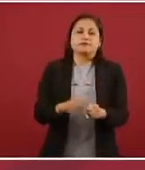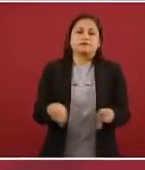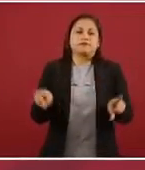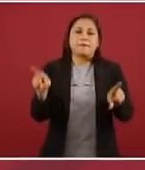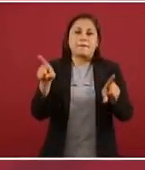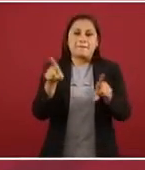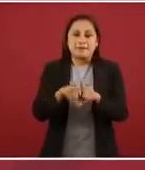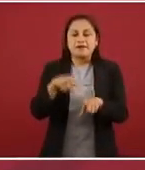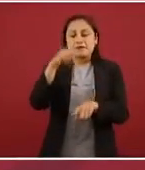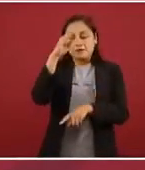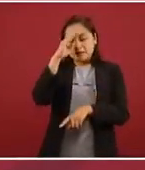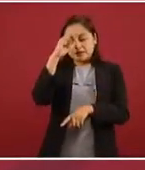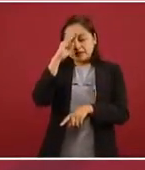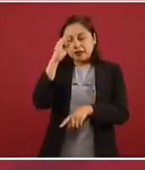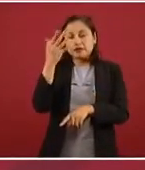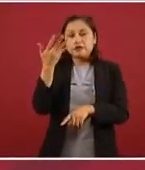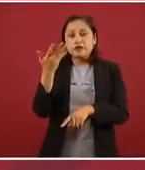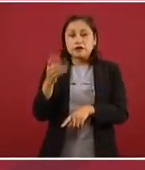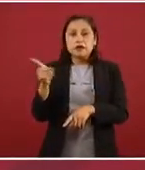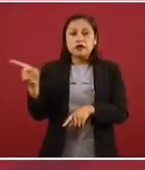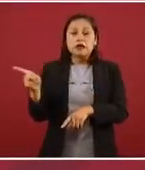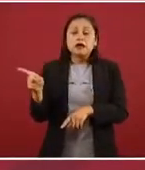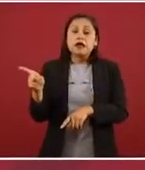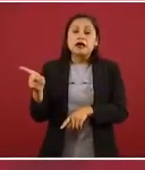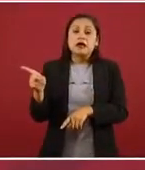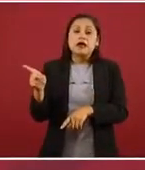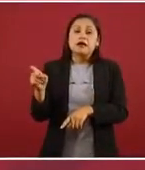con las pipas,